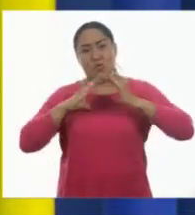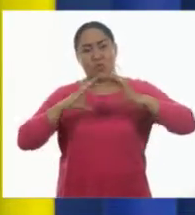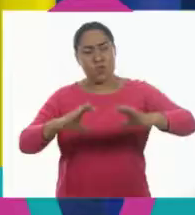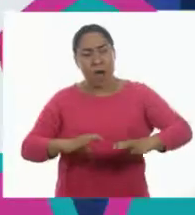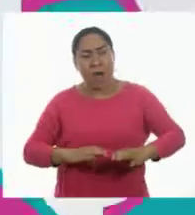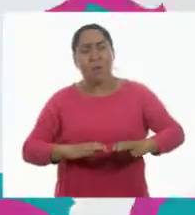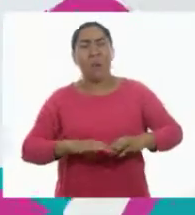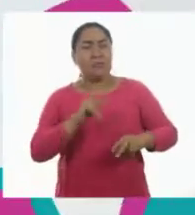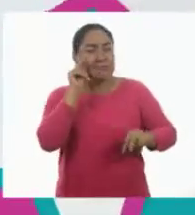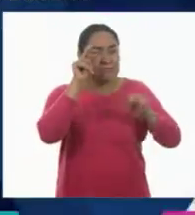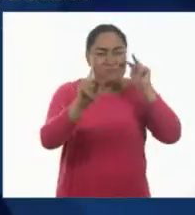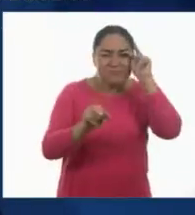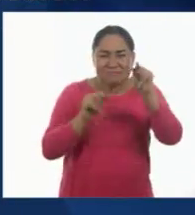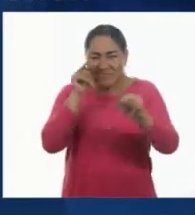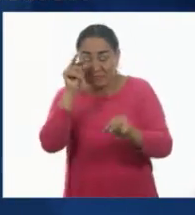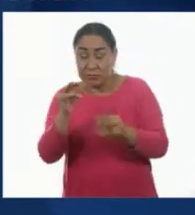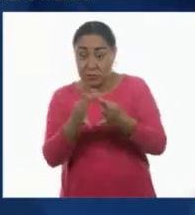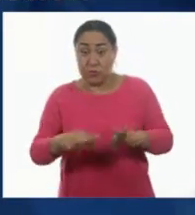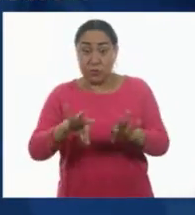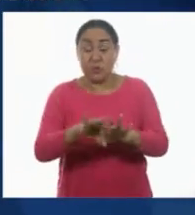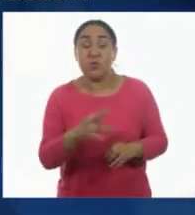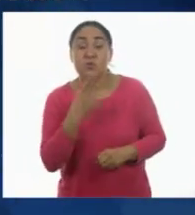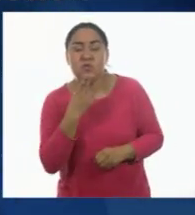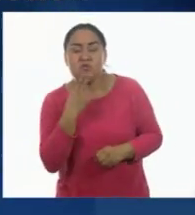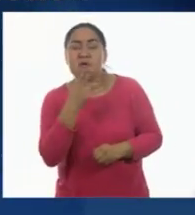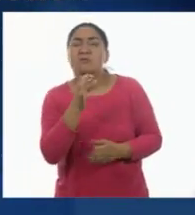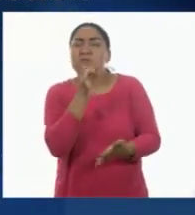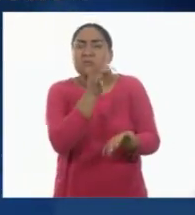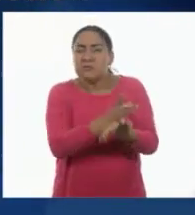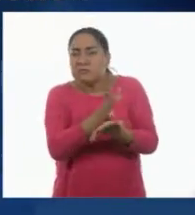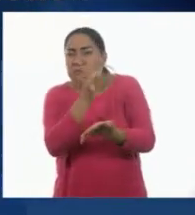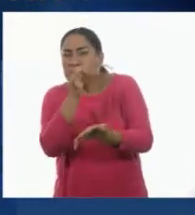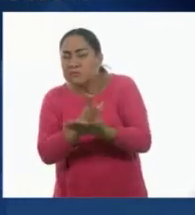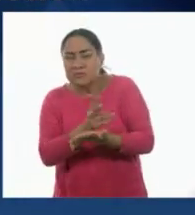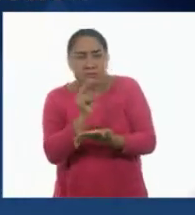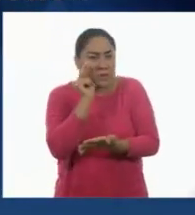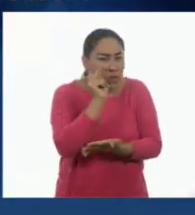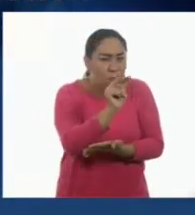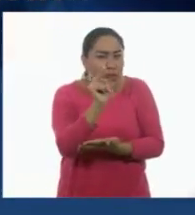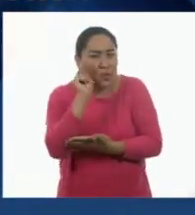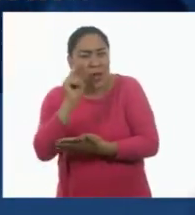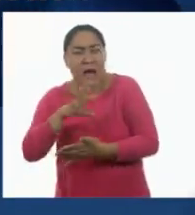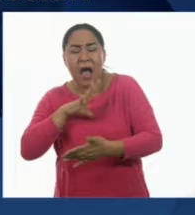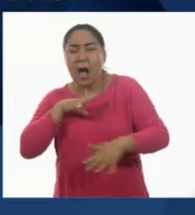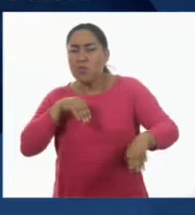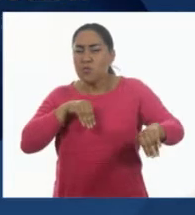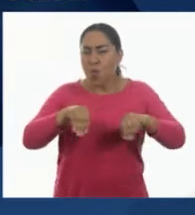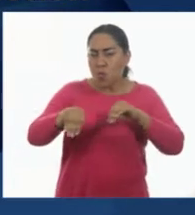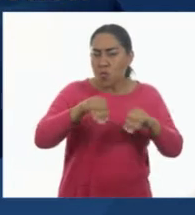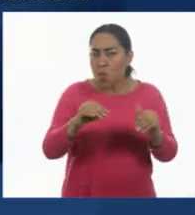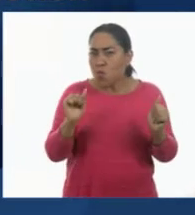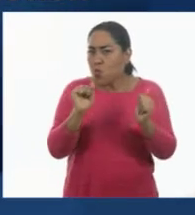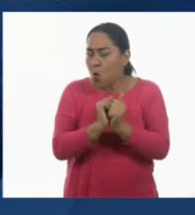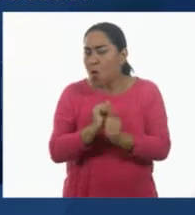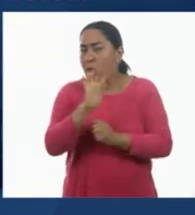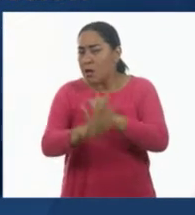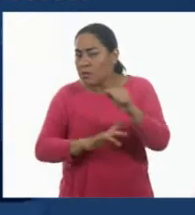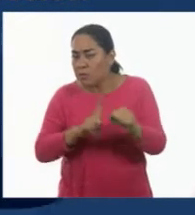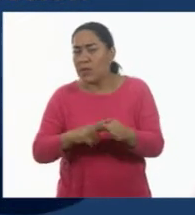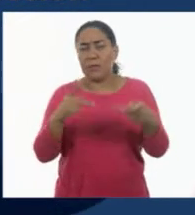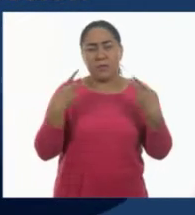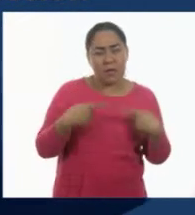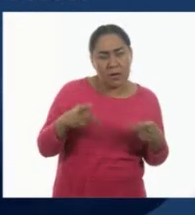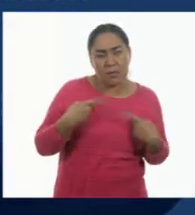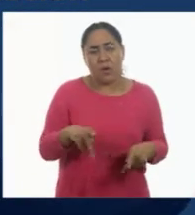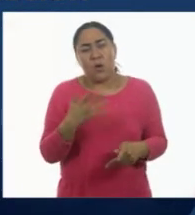nuestro aprendizaje esperado es reconocer movimientos y sonidos reales de personas, animales y cosas